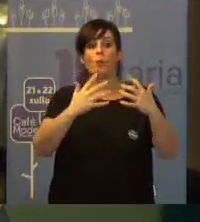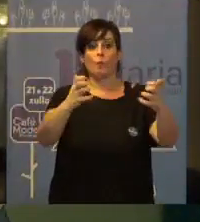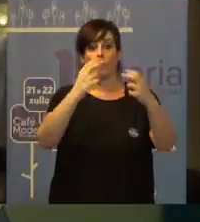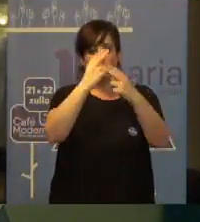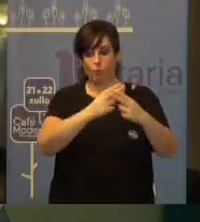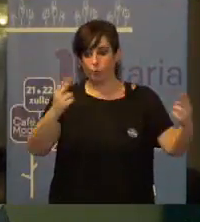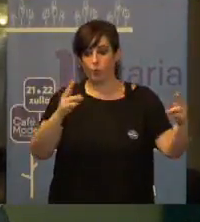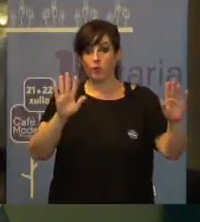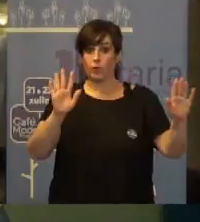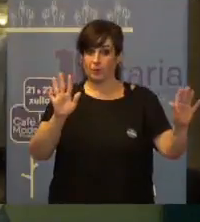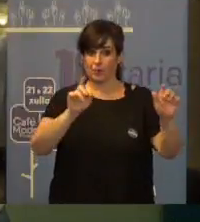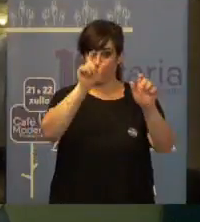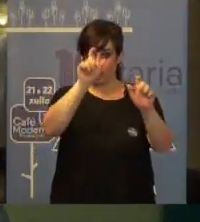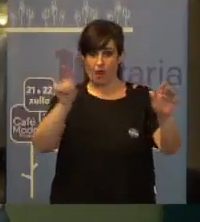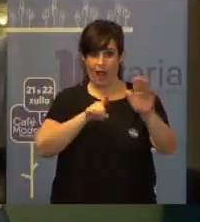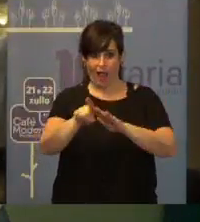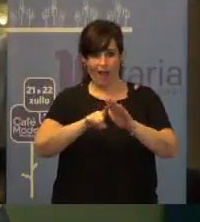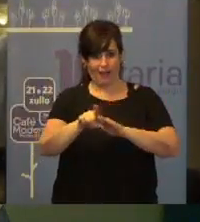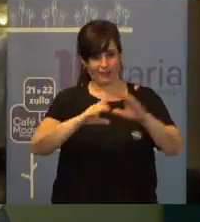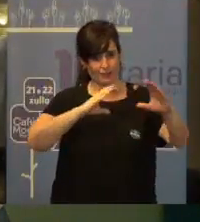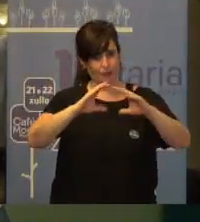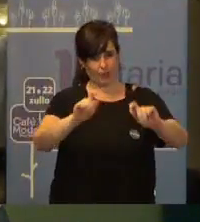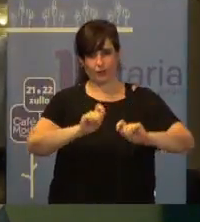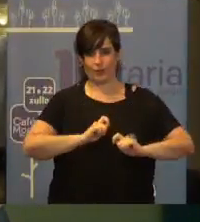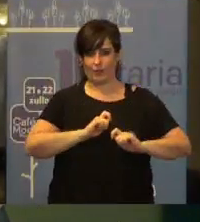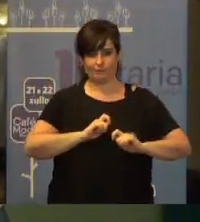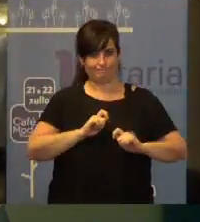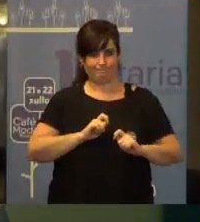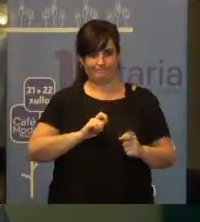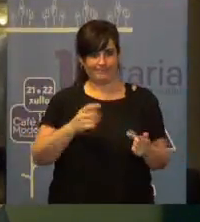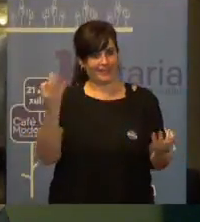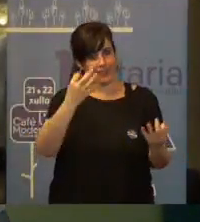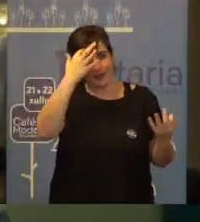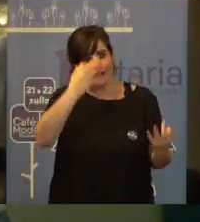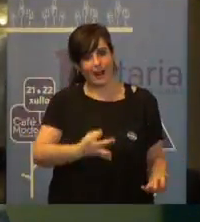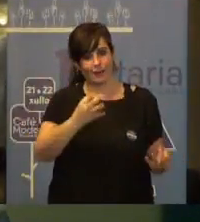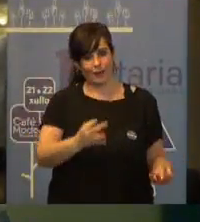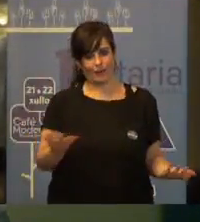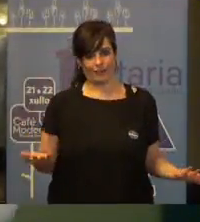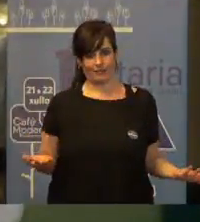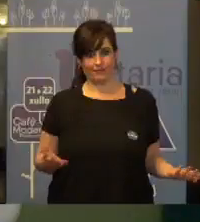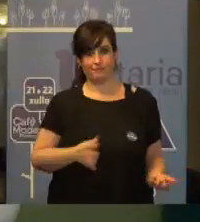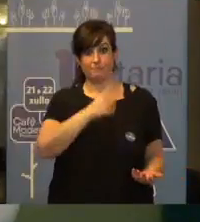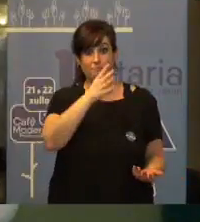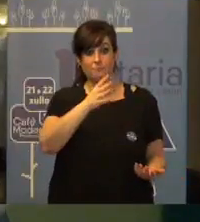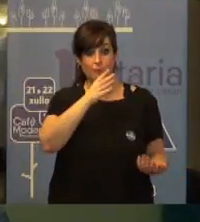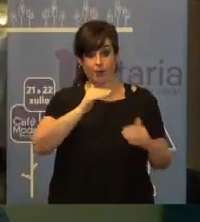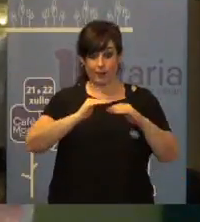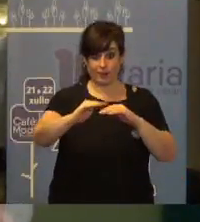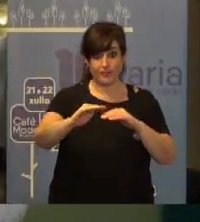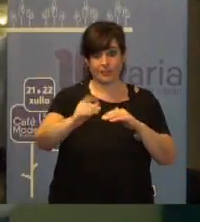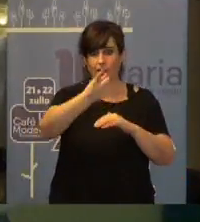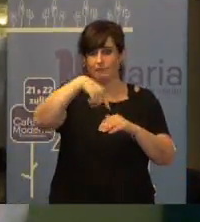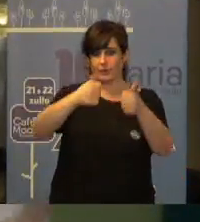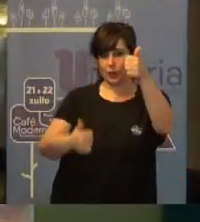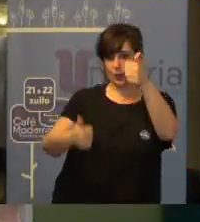os axentes que fan a comunicación. Ten que ser racional. É o escenario no que nos toca competir, é a